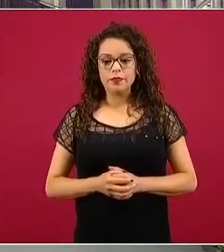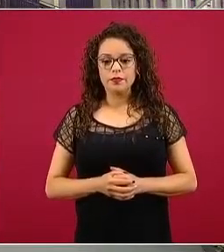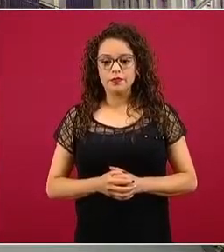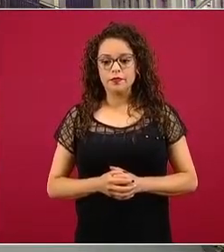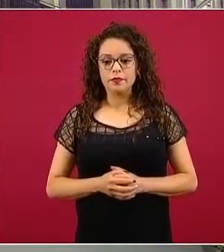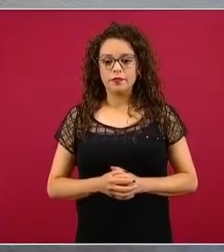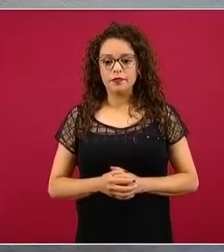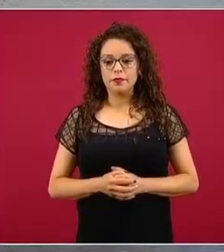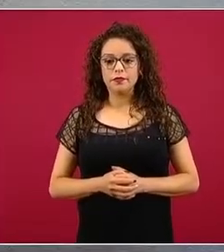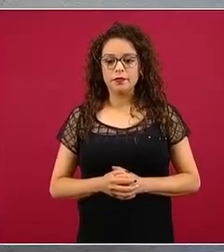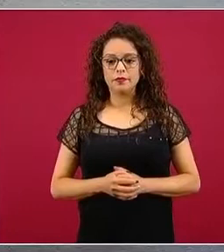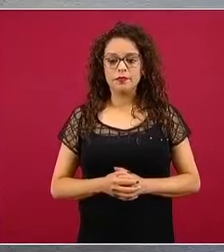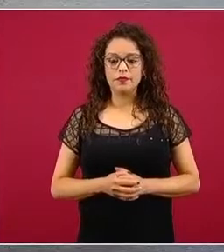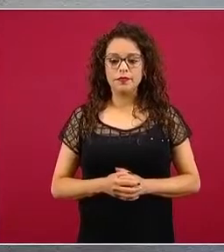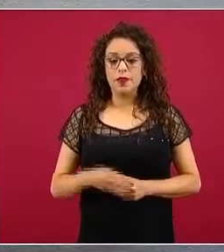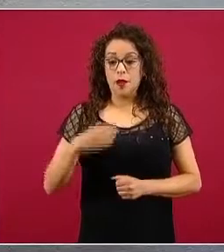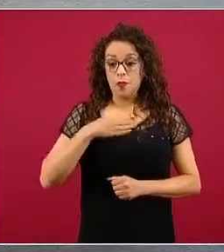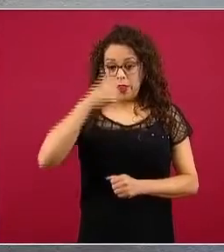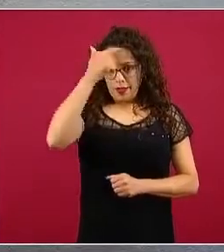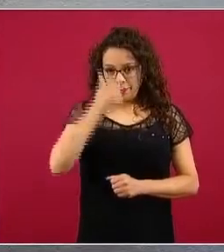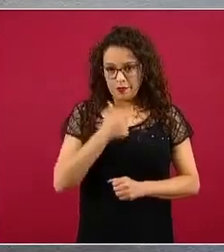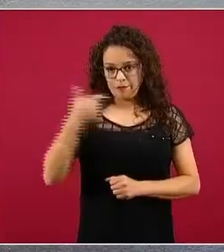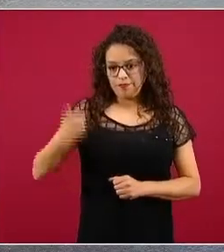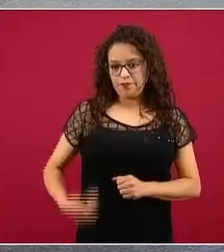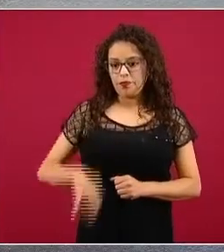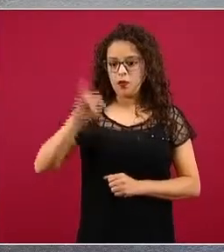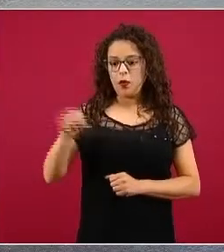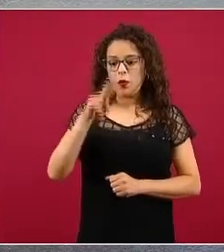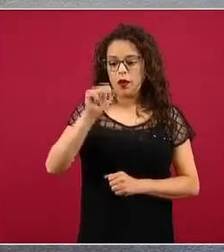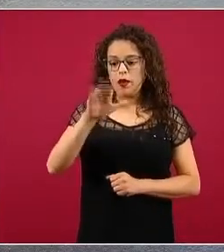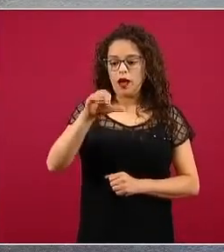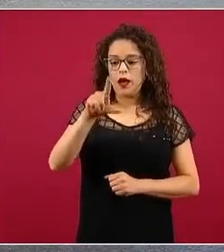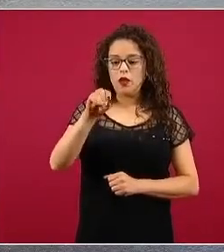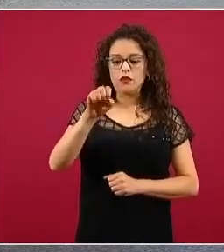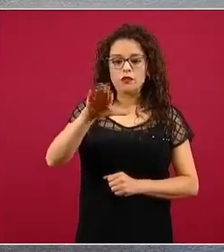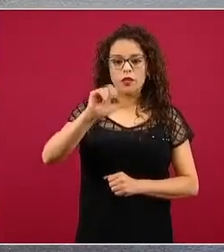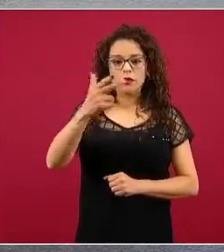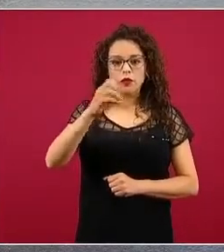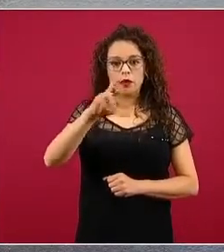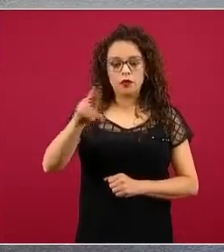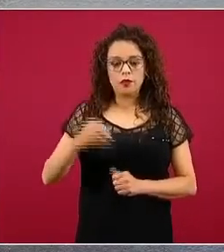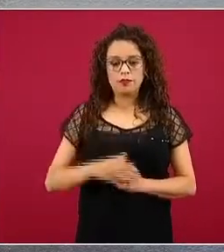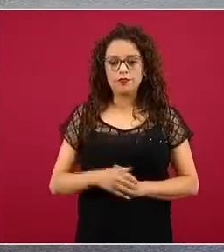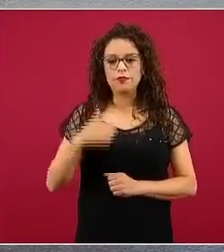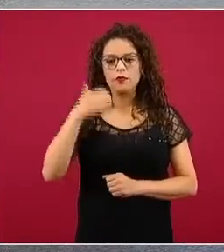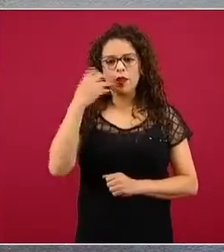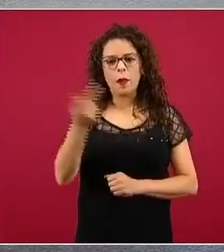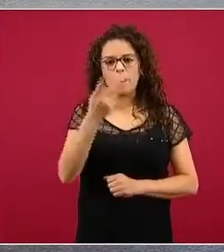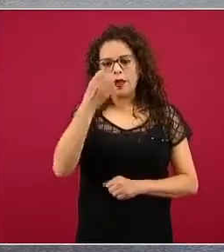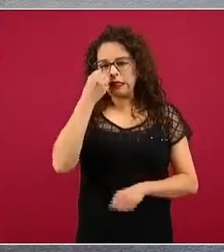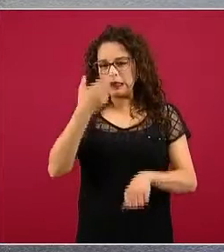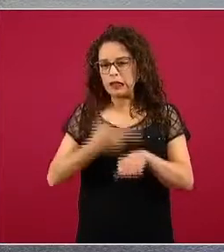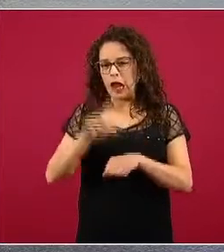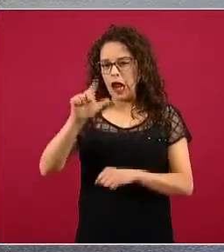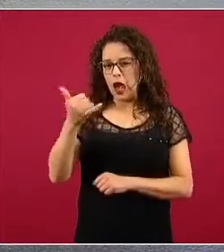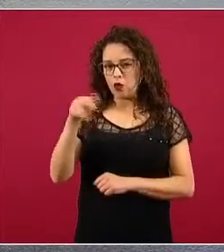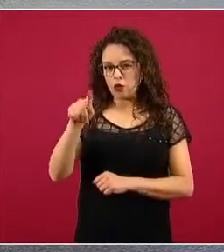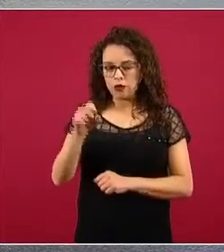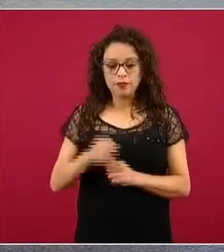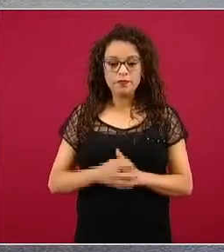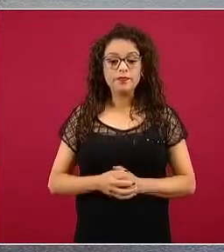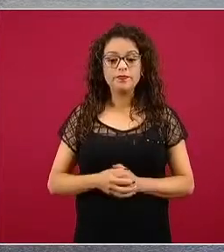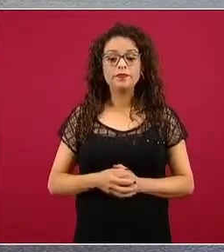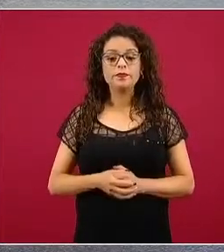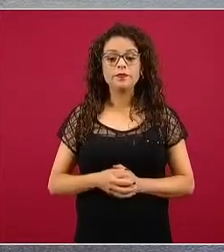Gracias. Sí, buenas noches. Juan Carlos Machorro, AM de Querétaro. Para el secretario Layuz, si en caso que la Ciudad